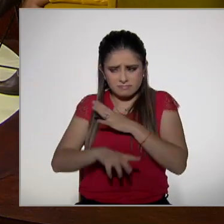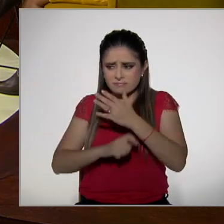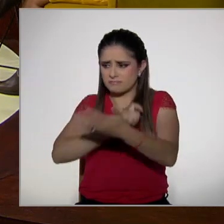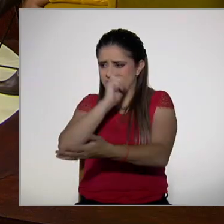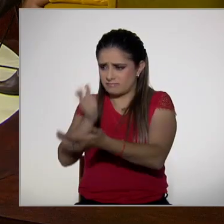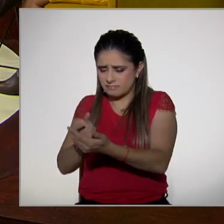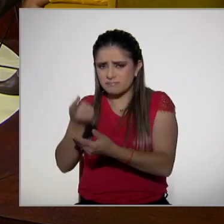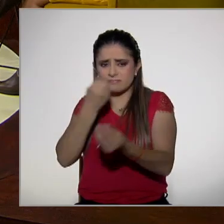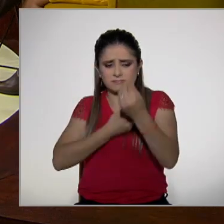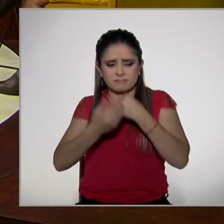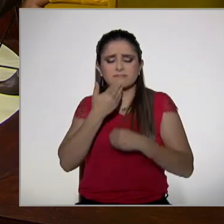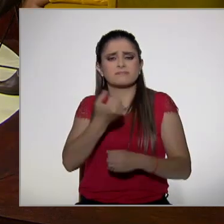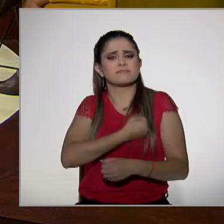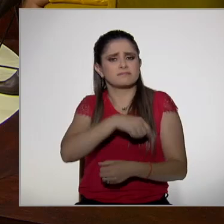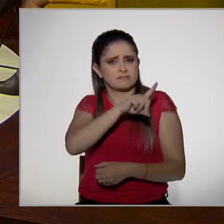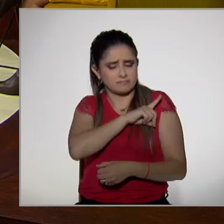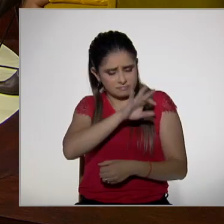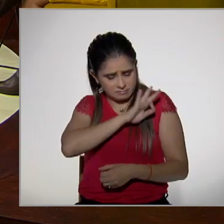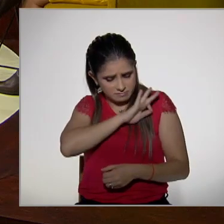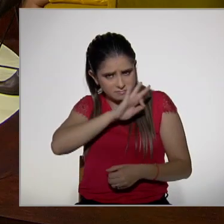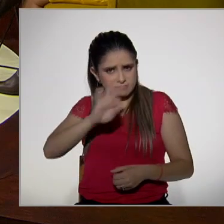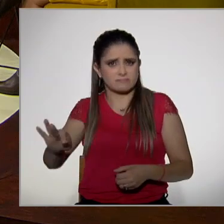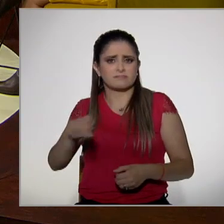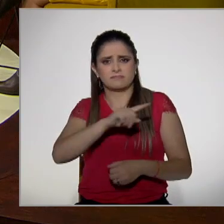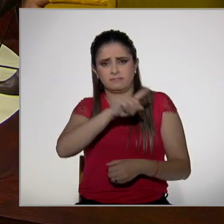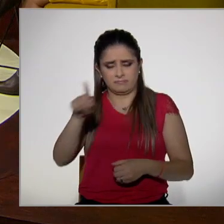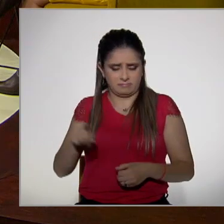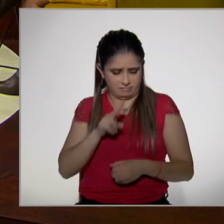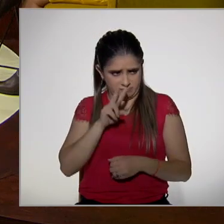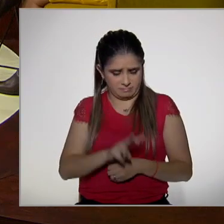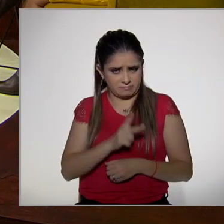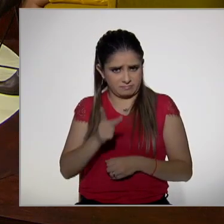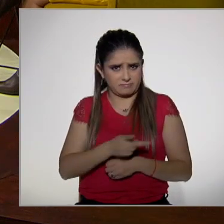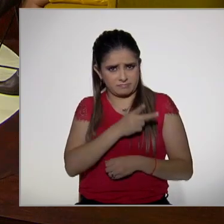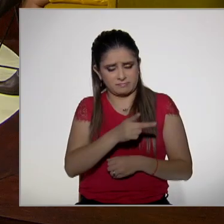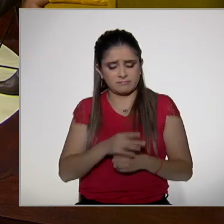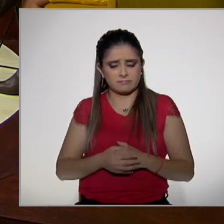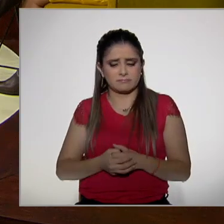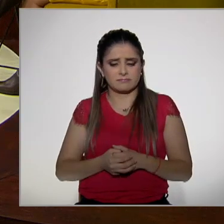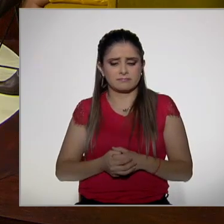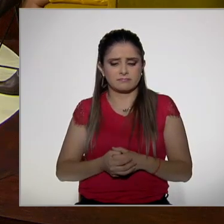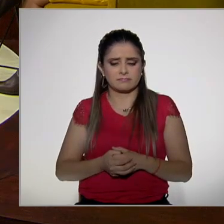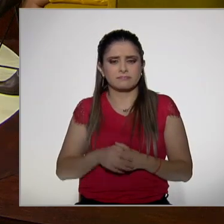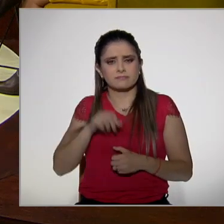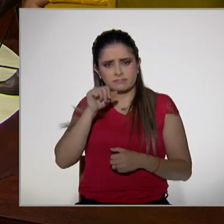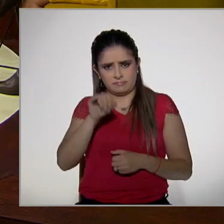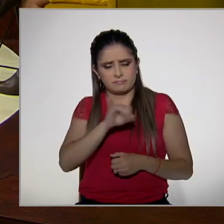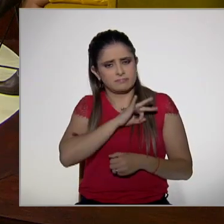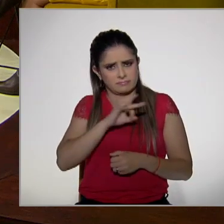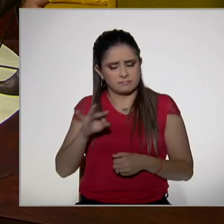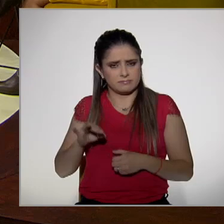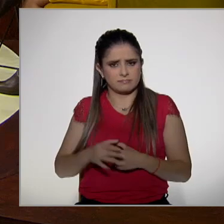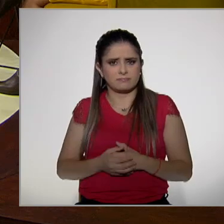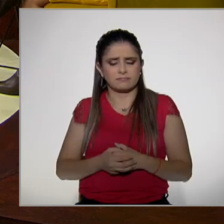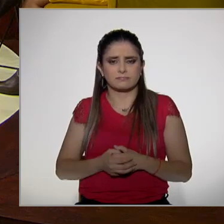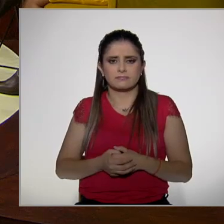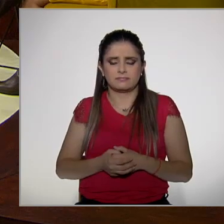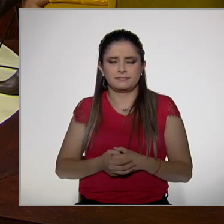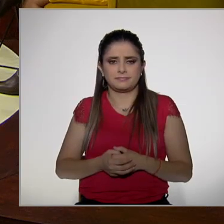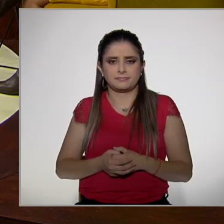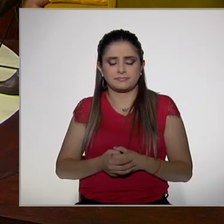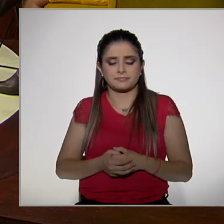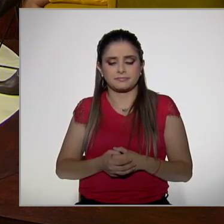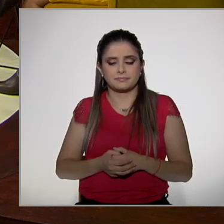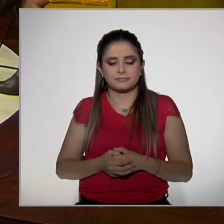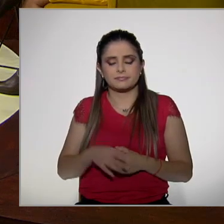lógicamente nutricionalmente hablando perdón por lo supe que como se decía bien sí sí sí se puede y también algo que quiero